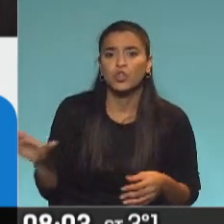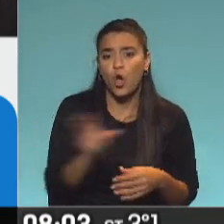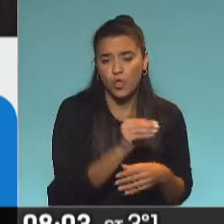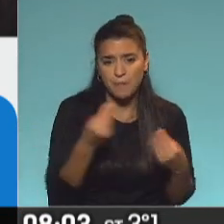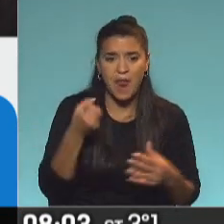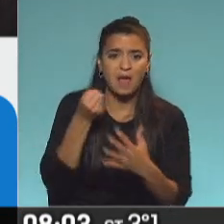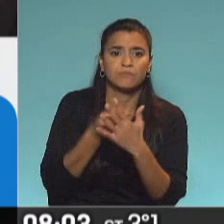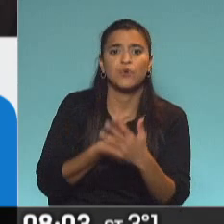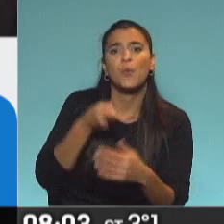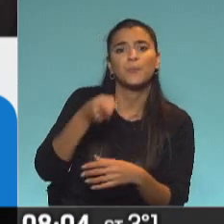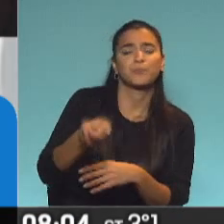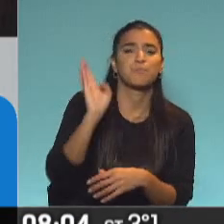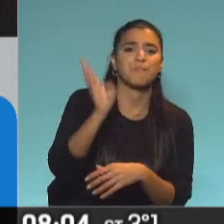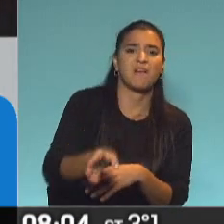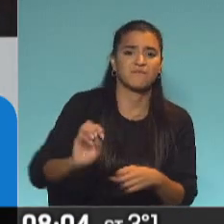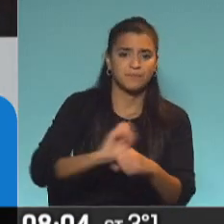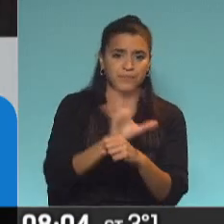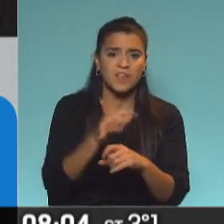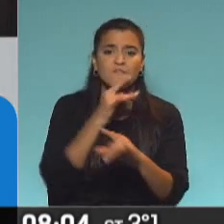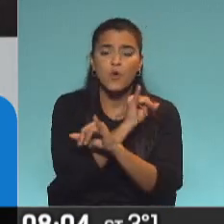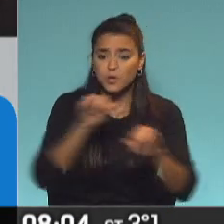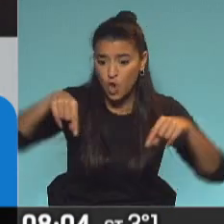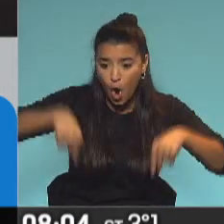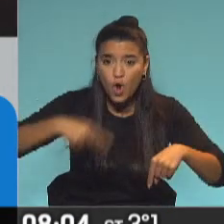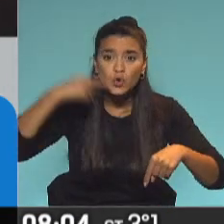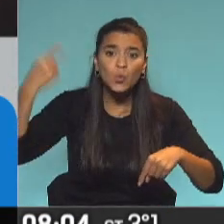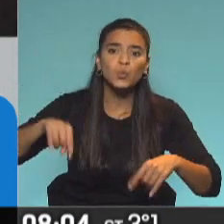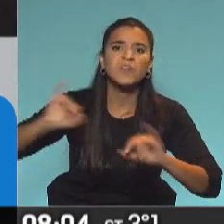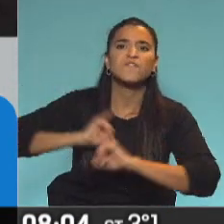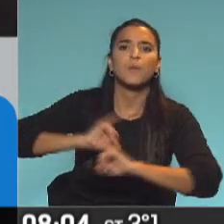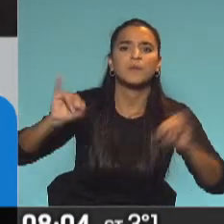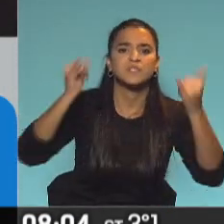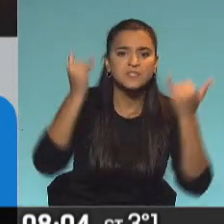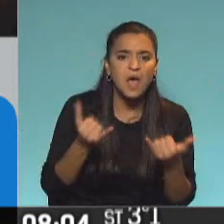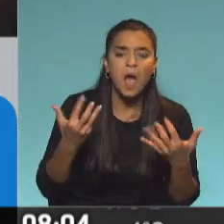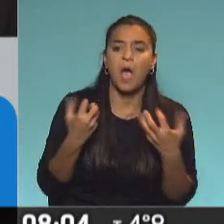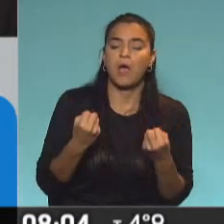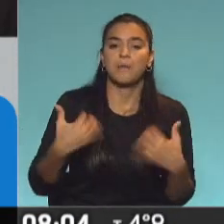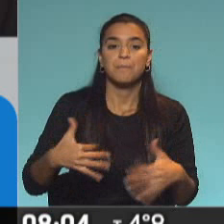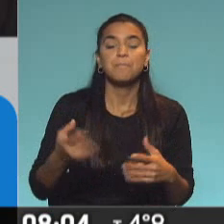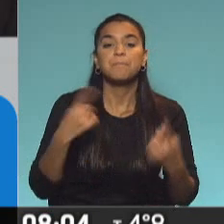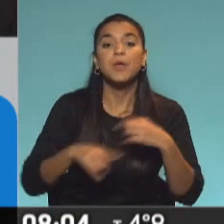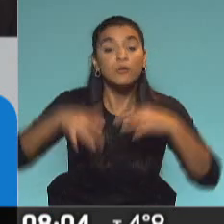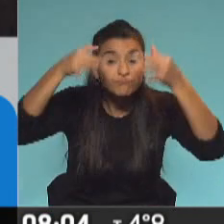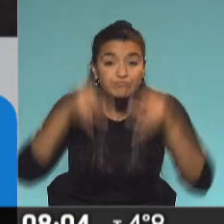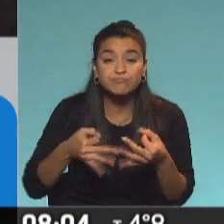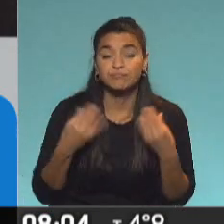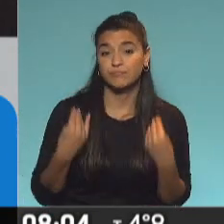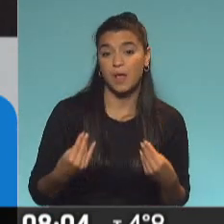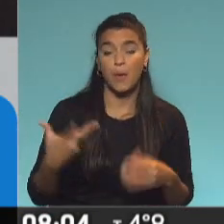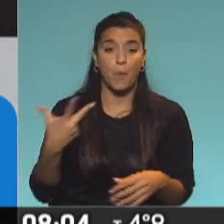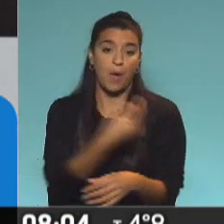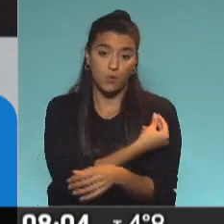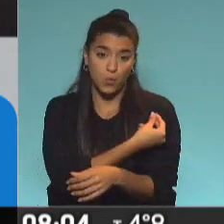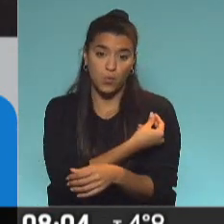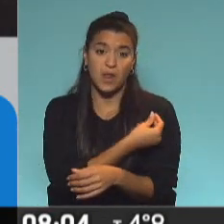para combatir el COVID-19. Información que llega hoy desde Rusia, por cierto, muy alentadora. Pero lo concreto, que la